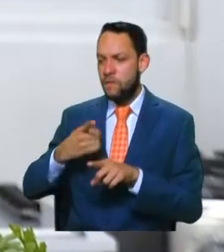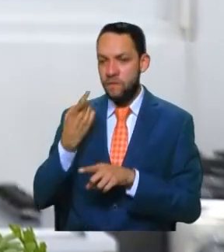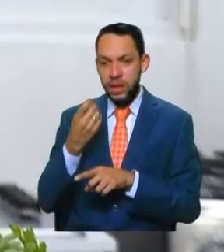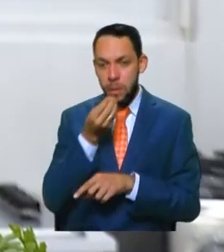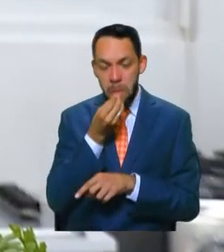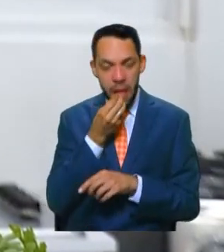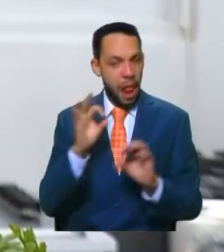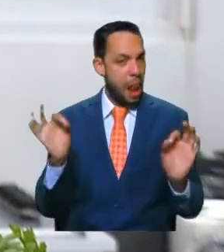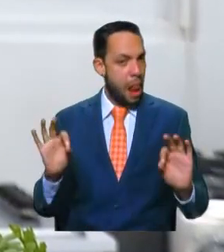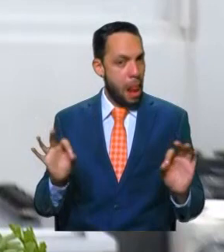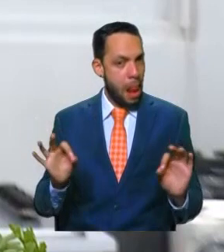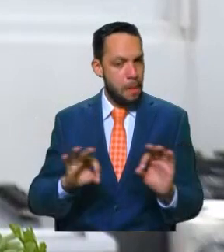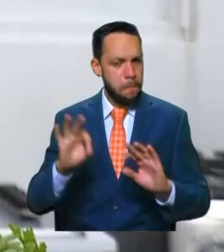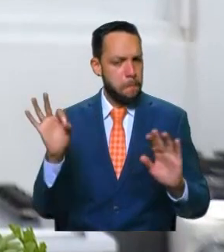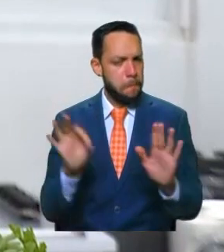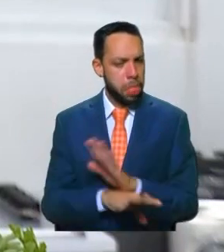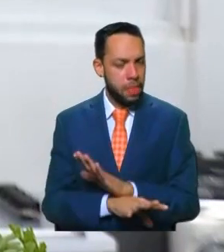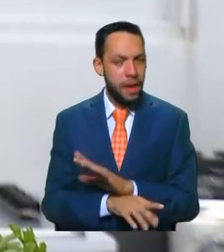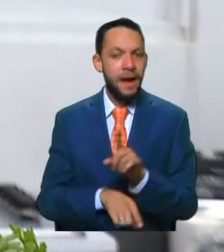comida.